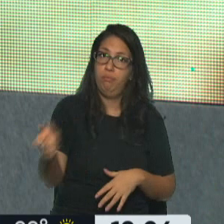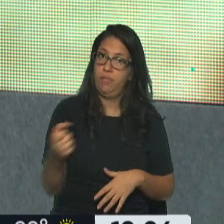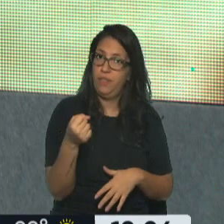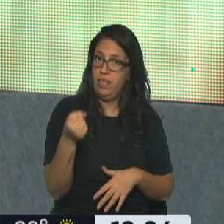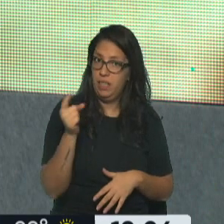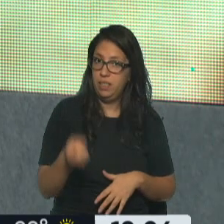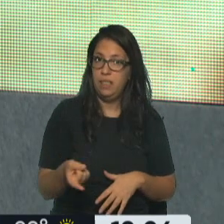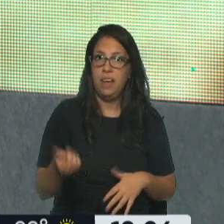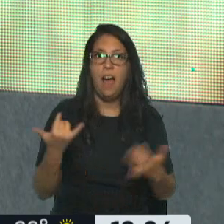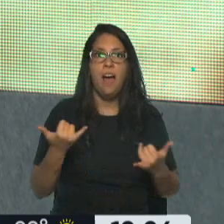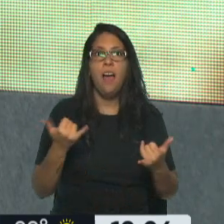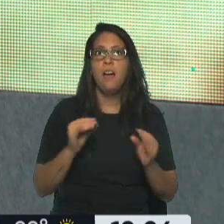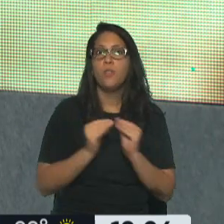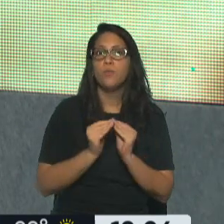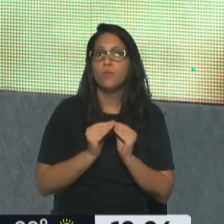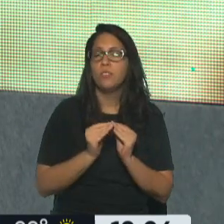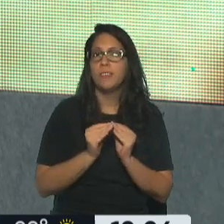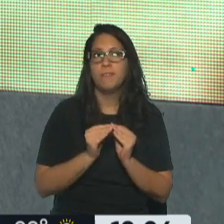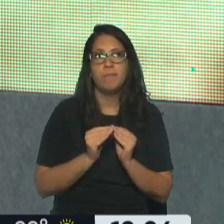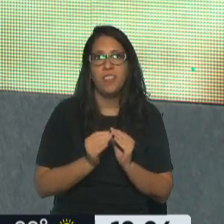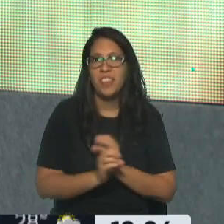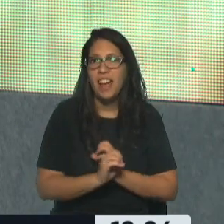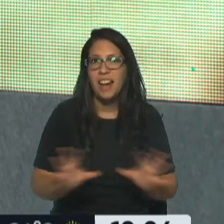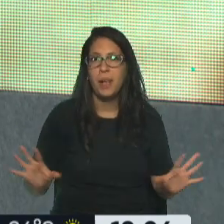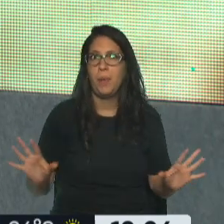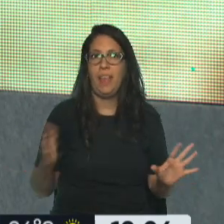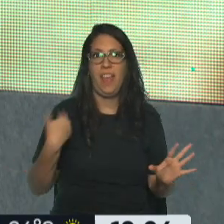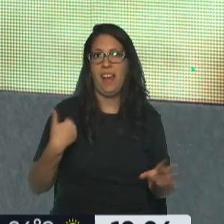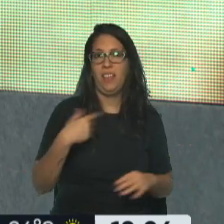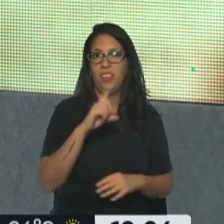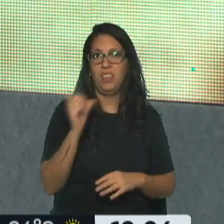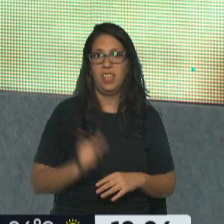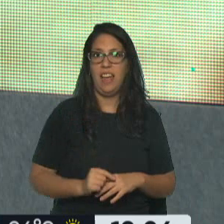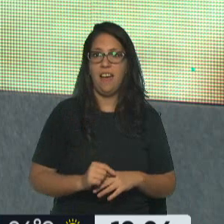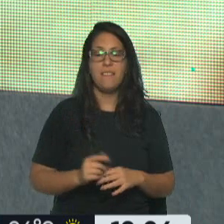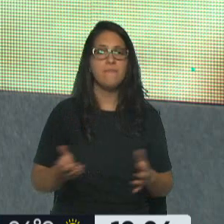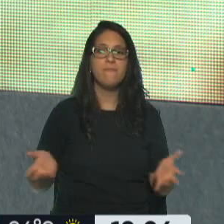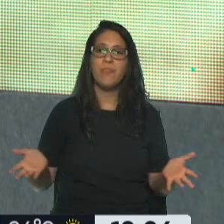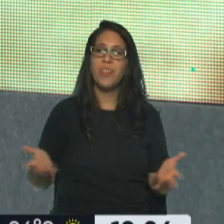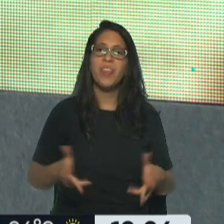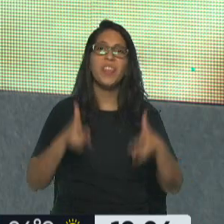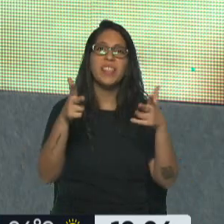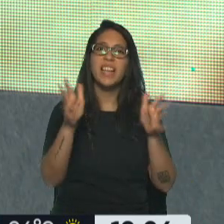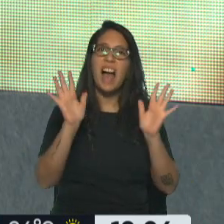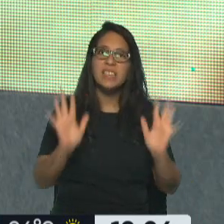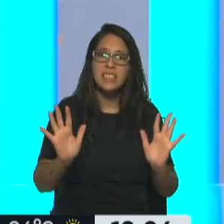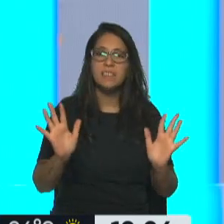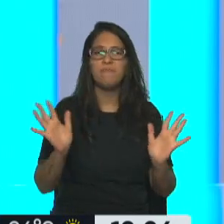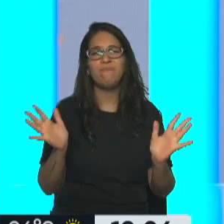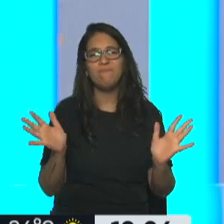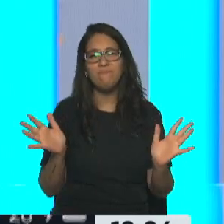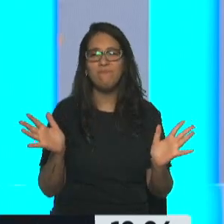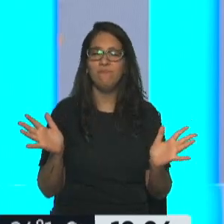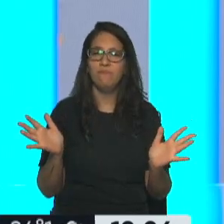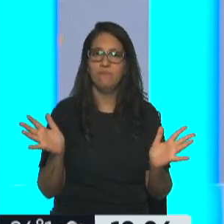que algunos hechos tan fatales y tan brutales en la Argentina que decirlo Qué es eso bueno es que lo que